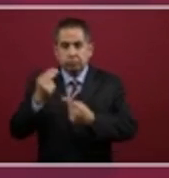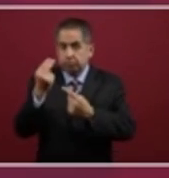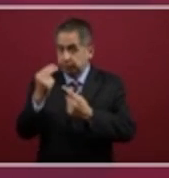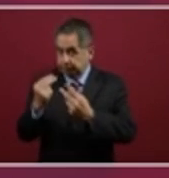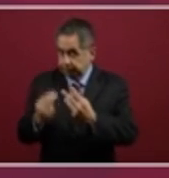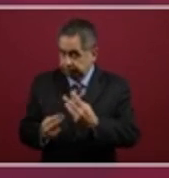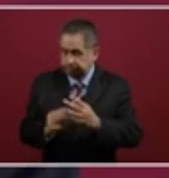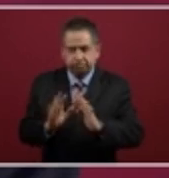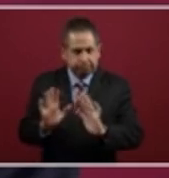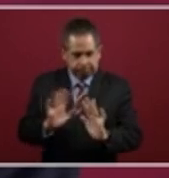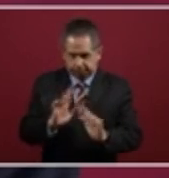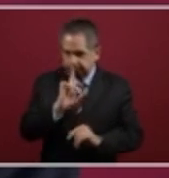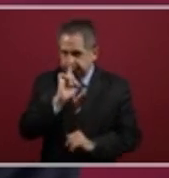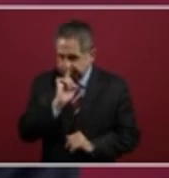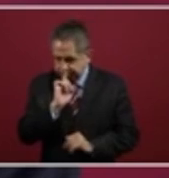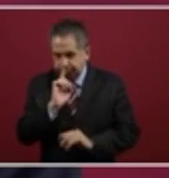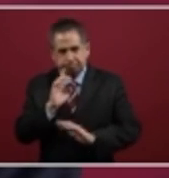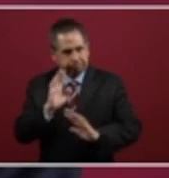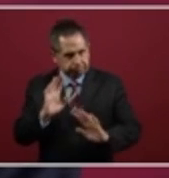nombres,